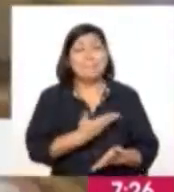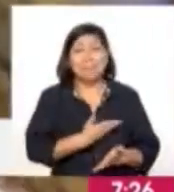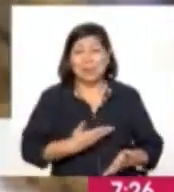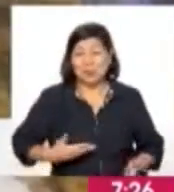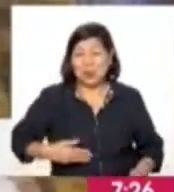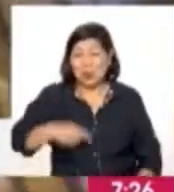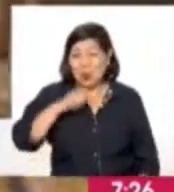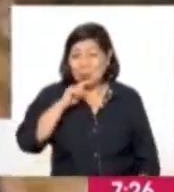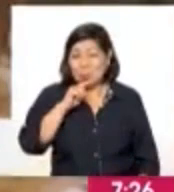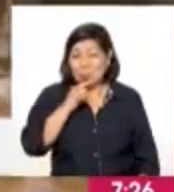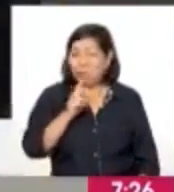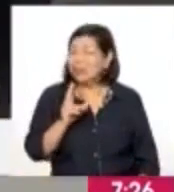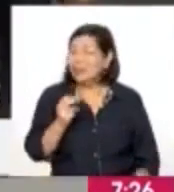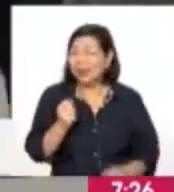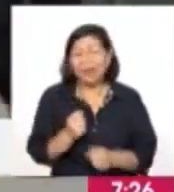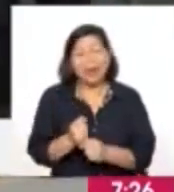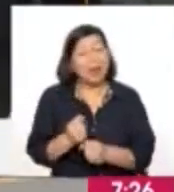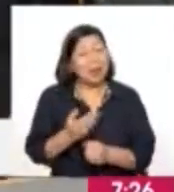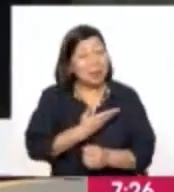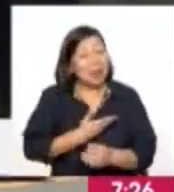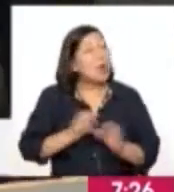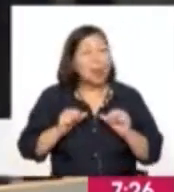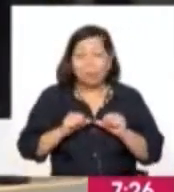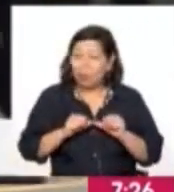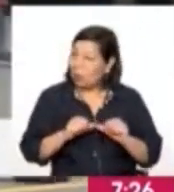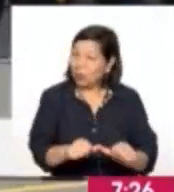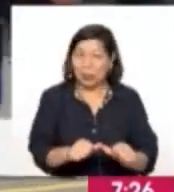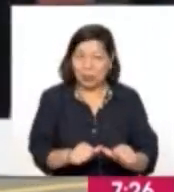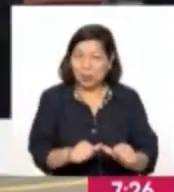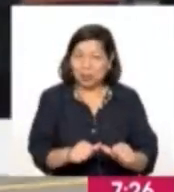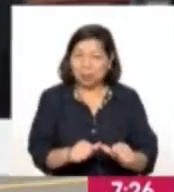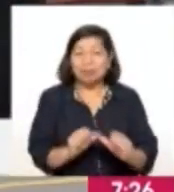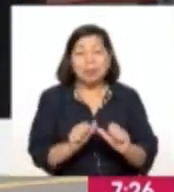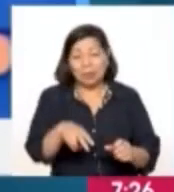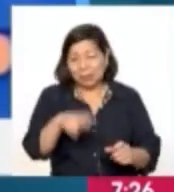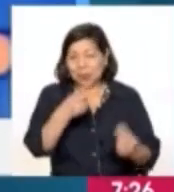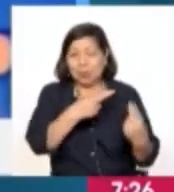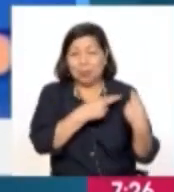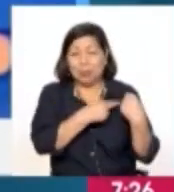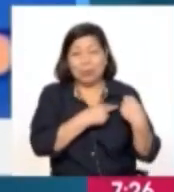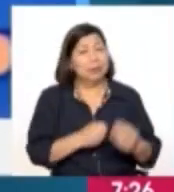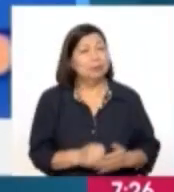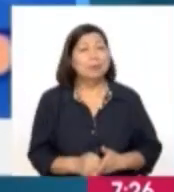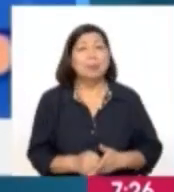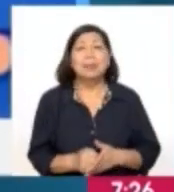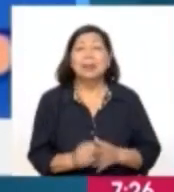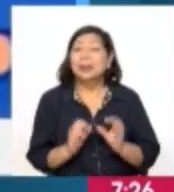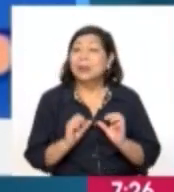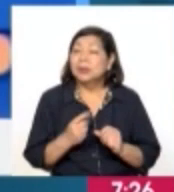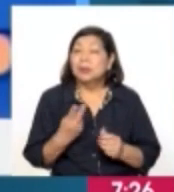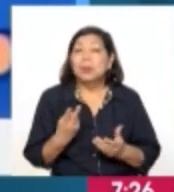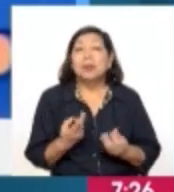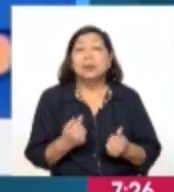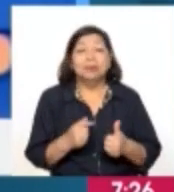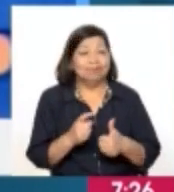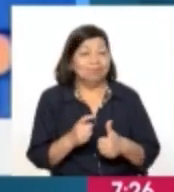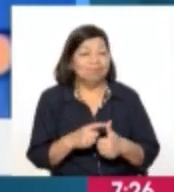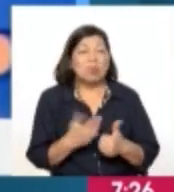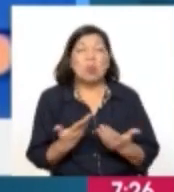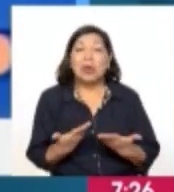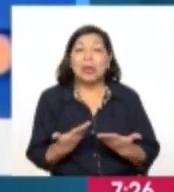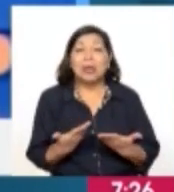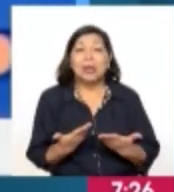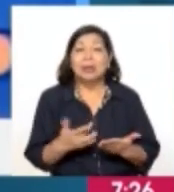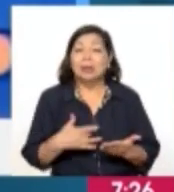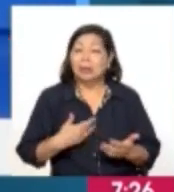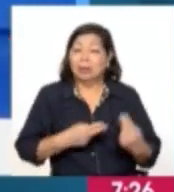Dina Boluarte no renunciará, pues ya que tiene un compromiso con el país. No va a renunciar por dos razones. Uno, por un